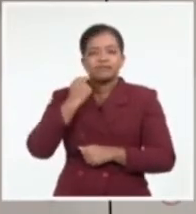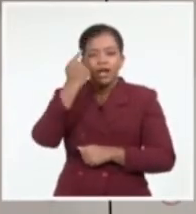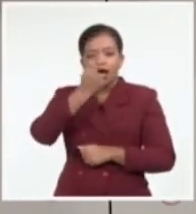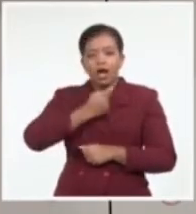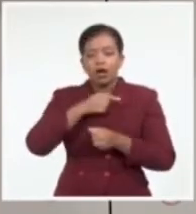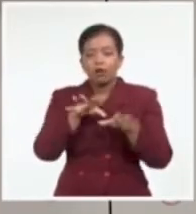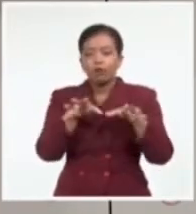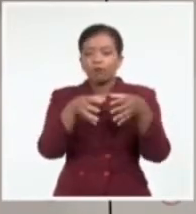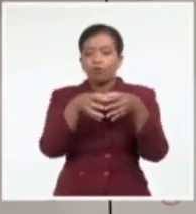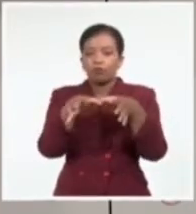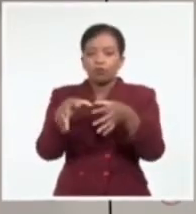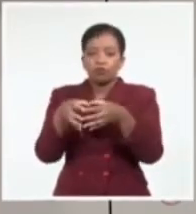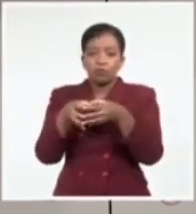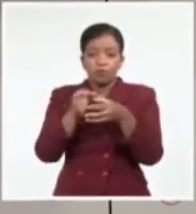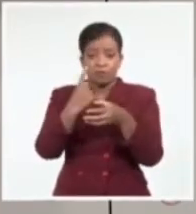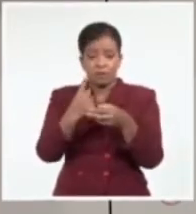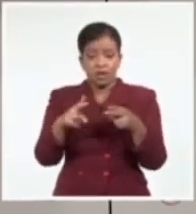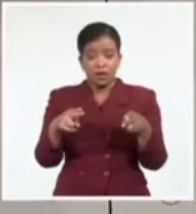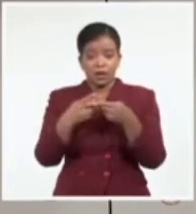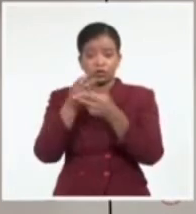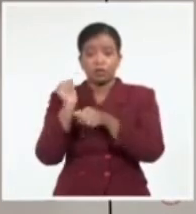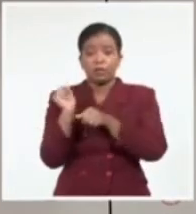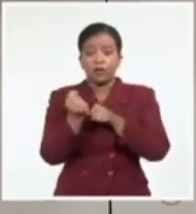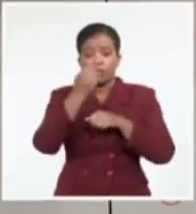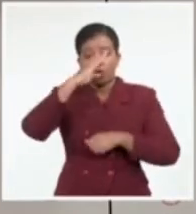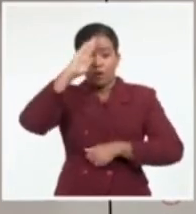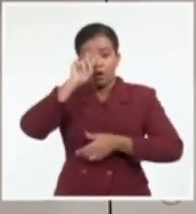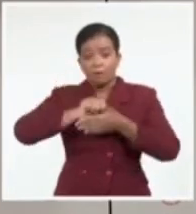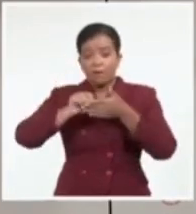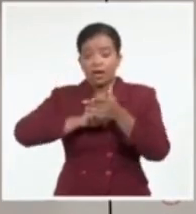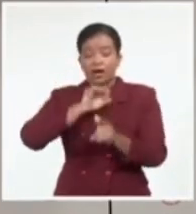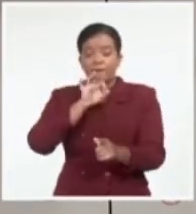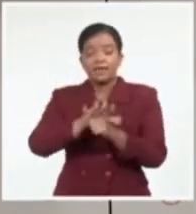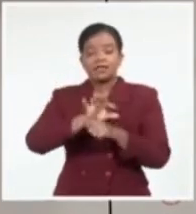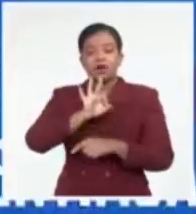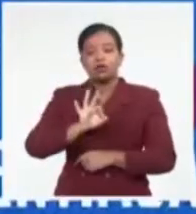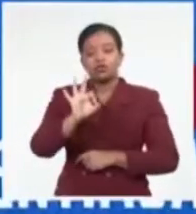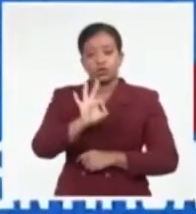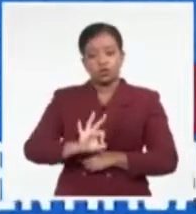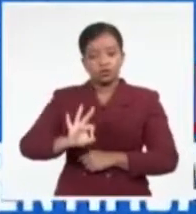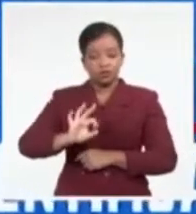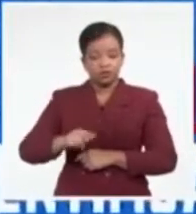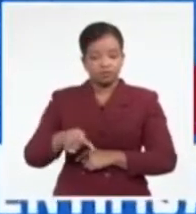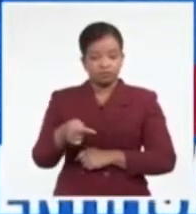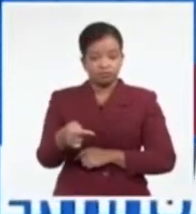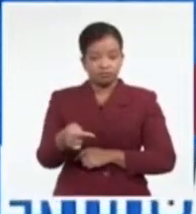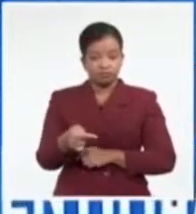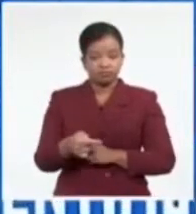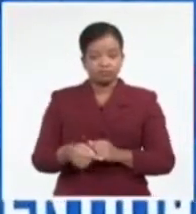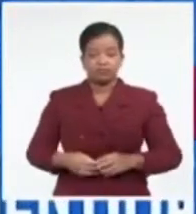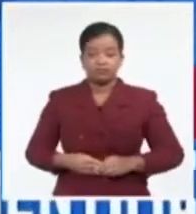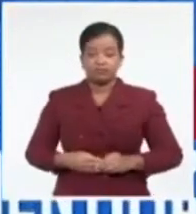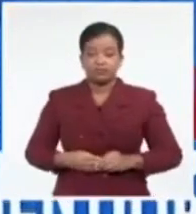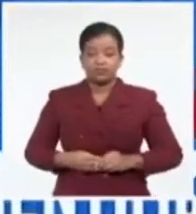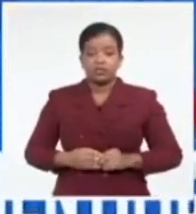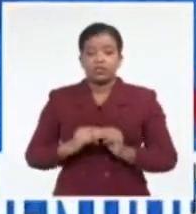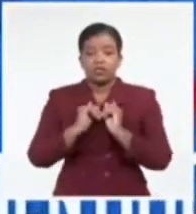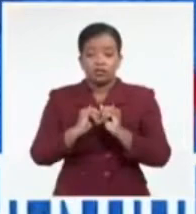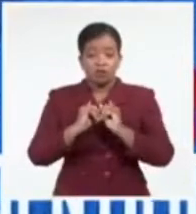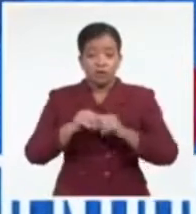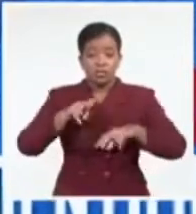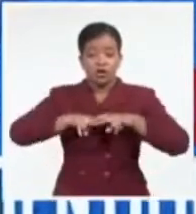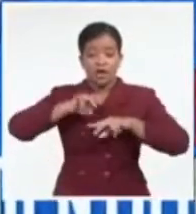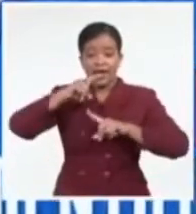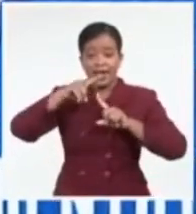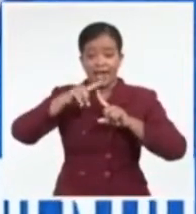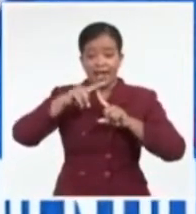que animarán la primera liga élite del béisbol cubano prevista para comenzar el 8 de octubre venidero. Según reseña el portal Digital Hit, se definió